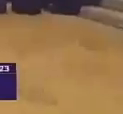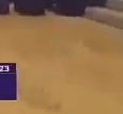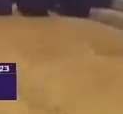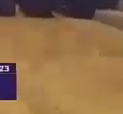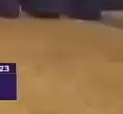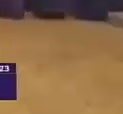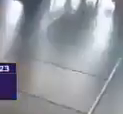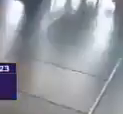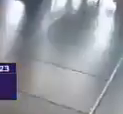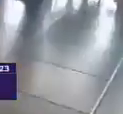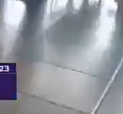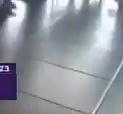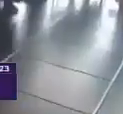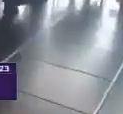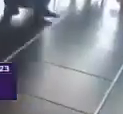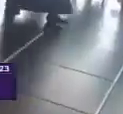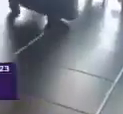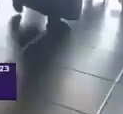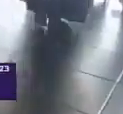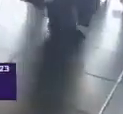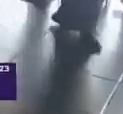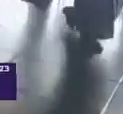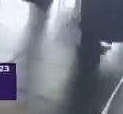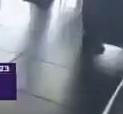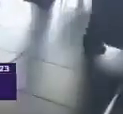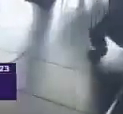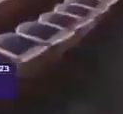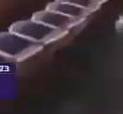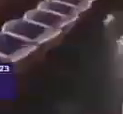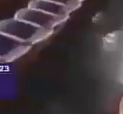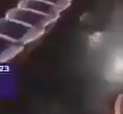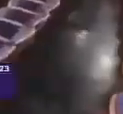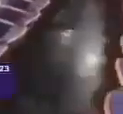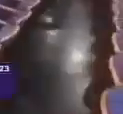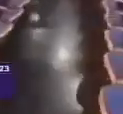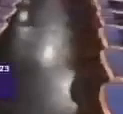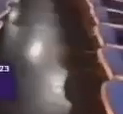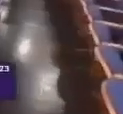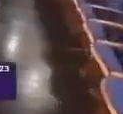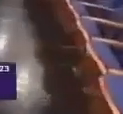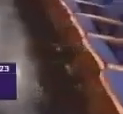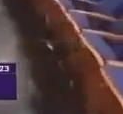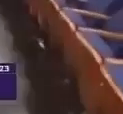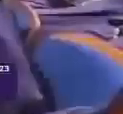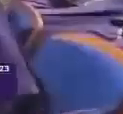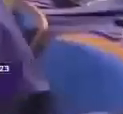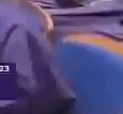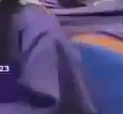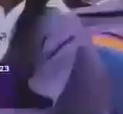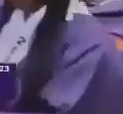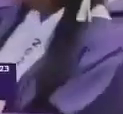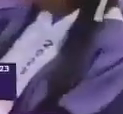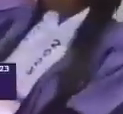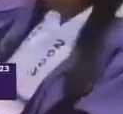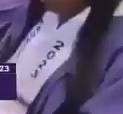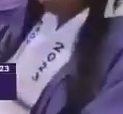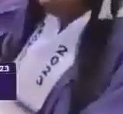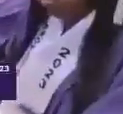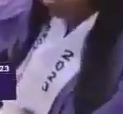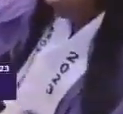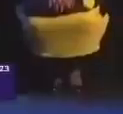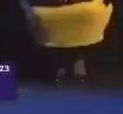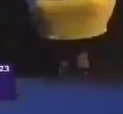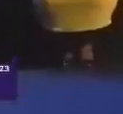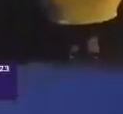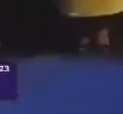341 personas que se dedican a las labores del cuidado no remuneradas se graduaron como bachilleres académicos. La